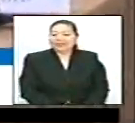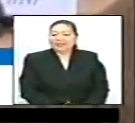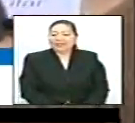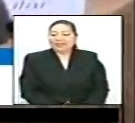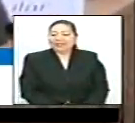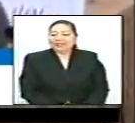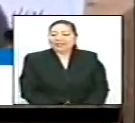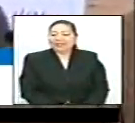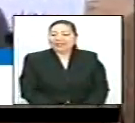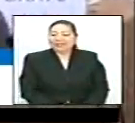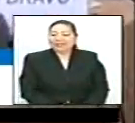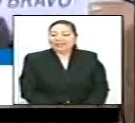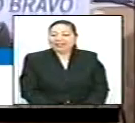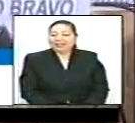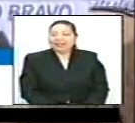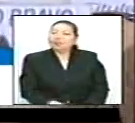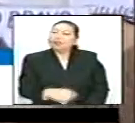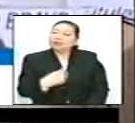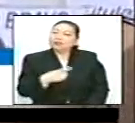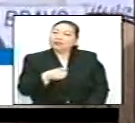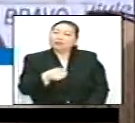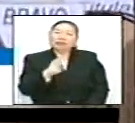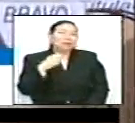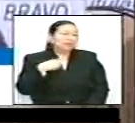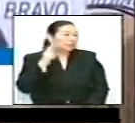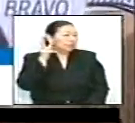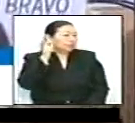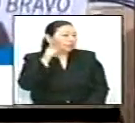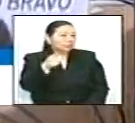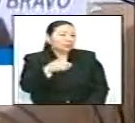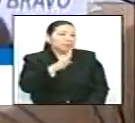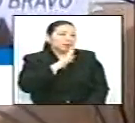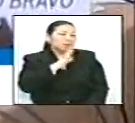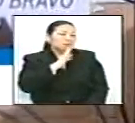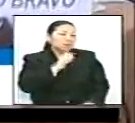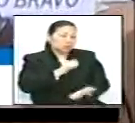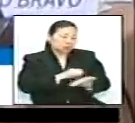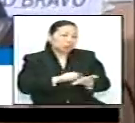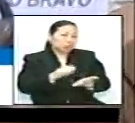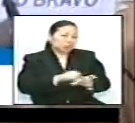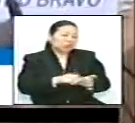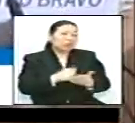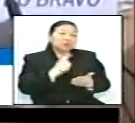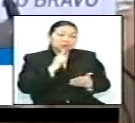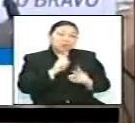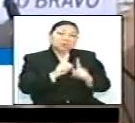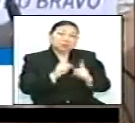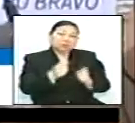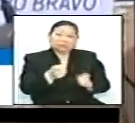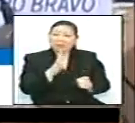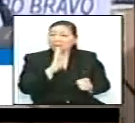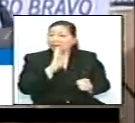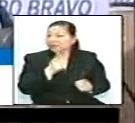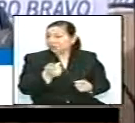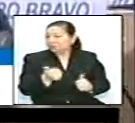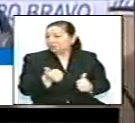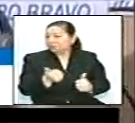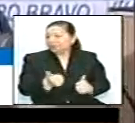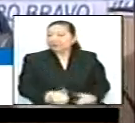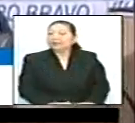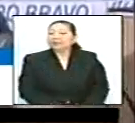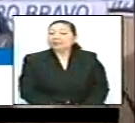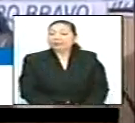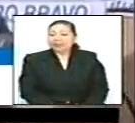A ver, he tomado nota de varias cosas que me parece que es bien importante que usted las haya dicho en el